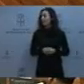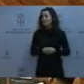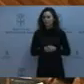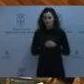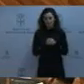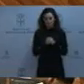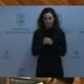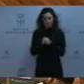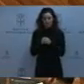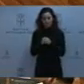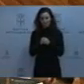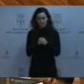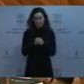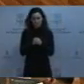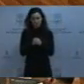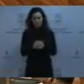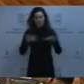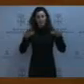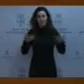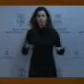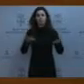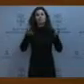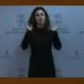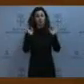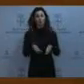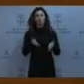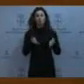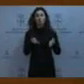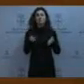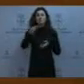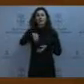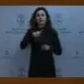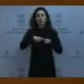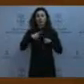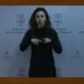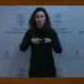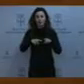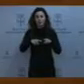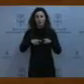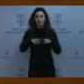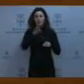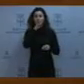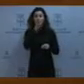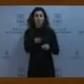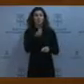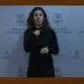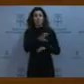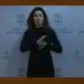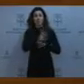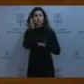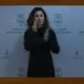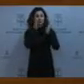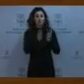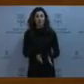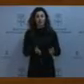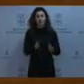Y claro que sí, y le voy a decir más cosas. Por boca de su consejera también se minimiza